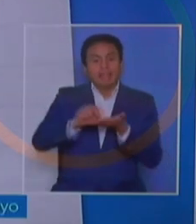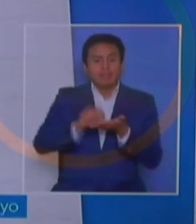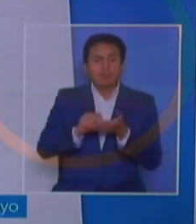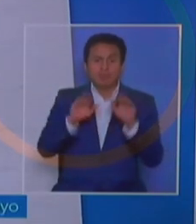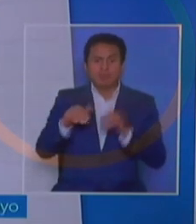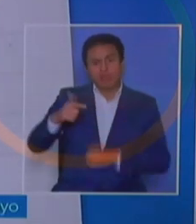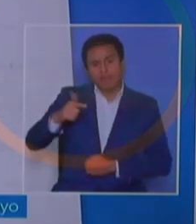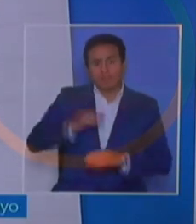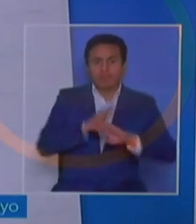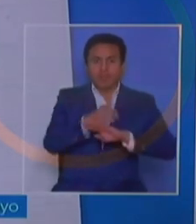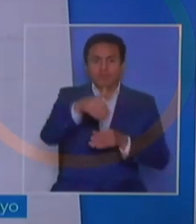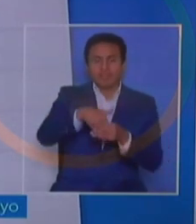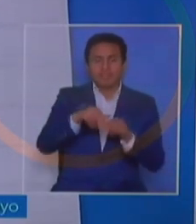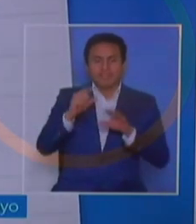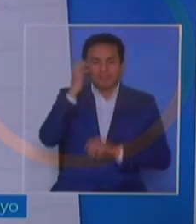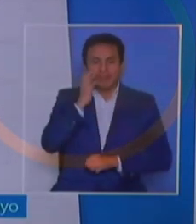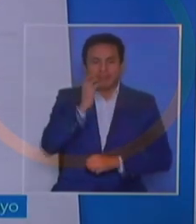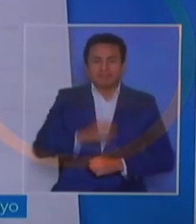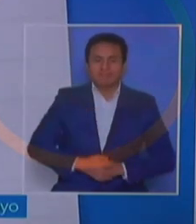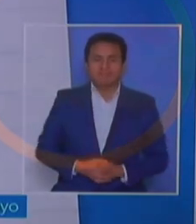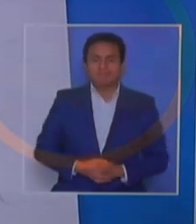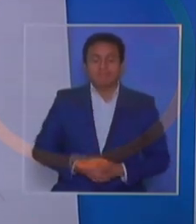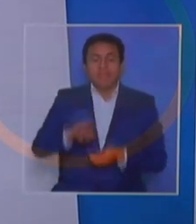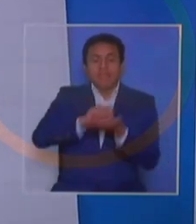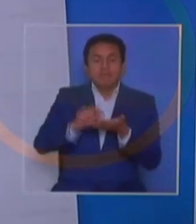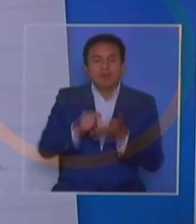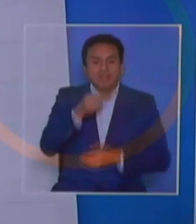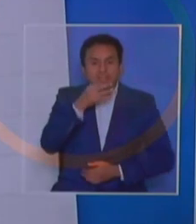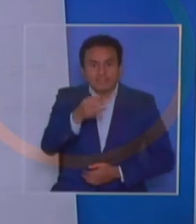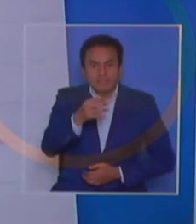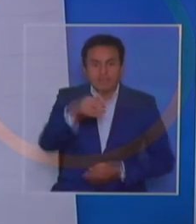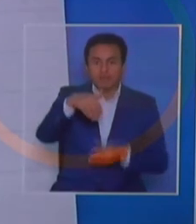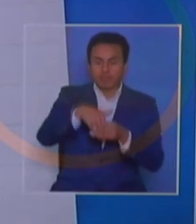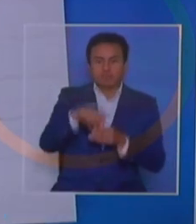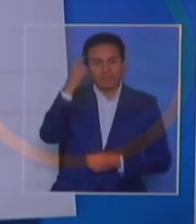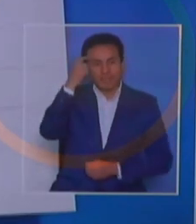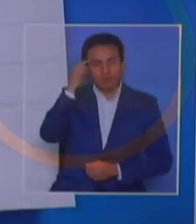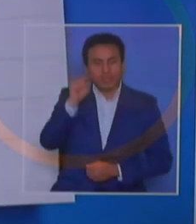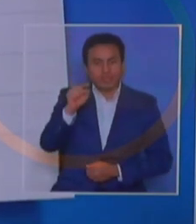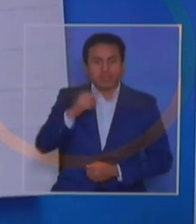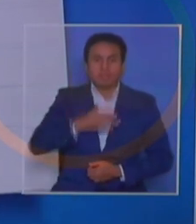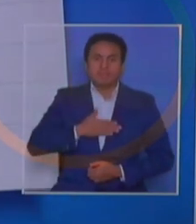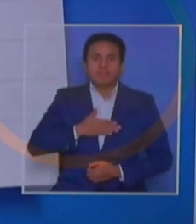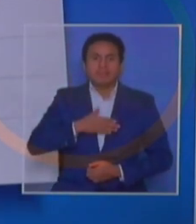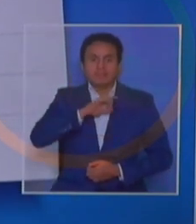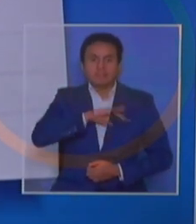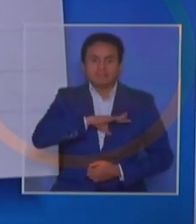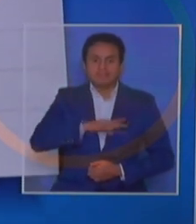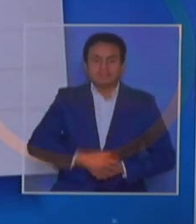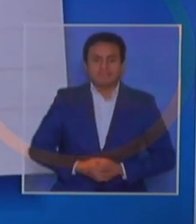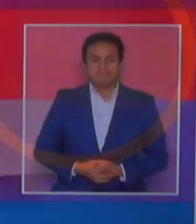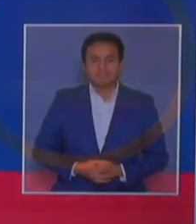está en este en apruebo dignidad ahora después los partidos de la concentración armaron otra lista más no